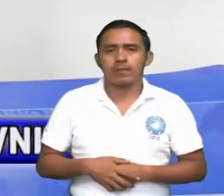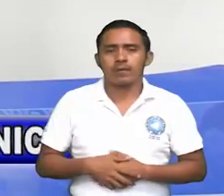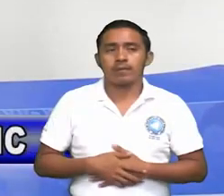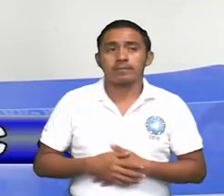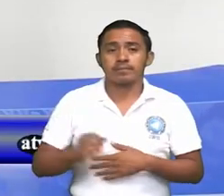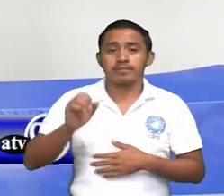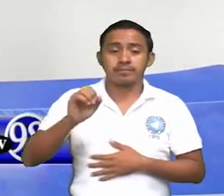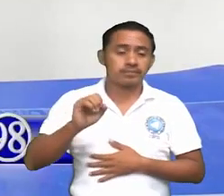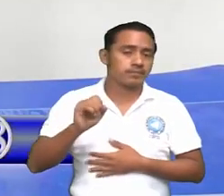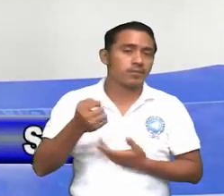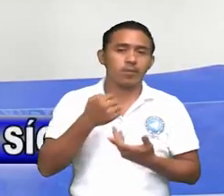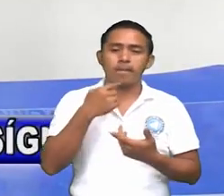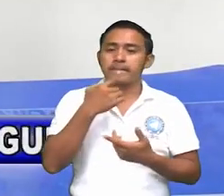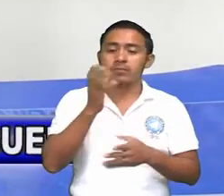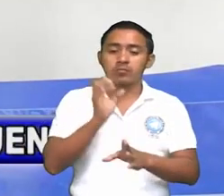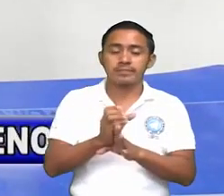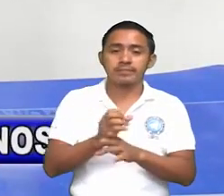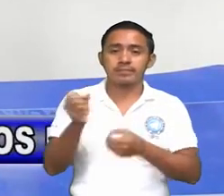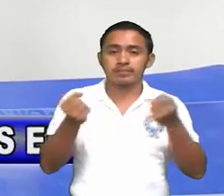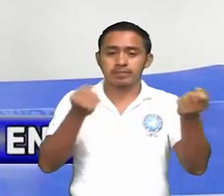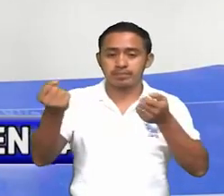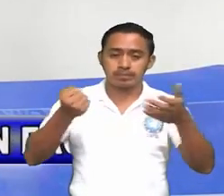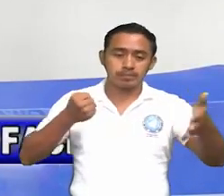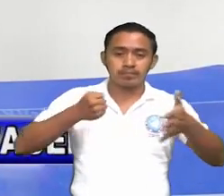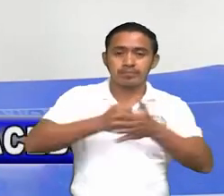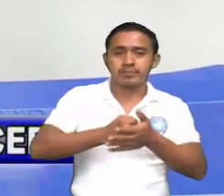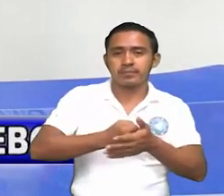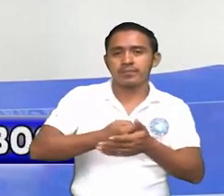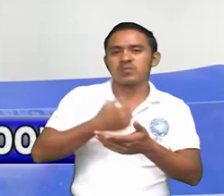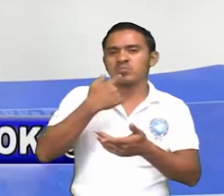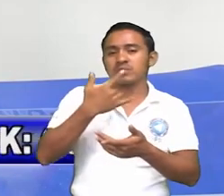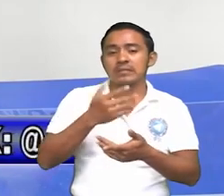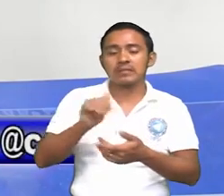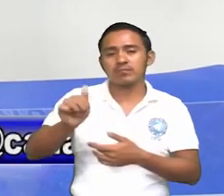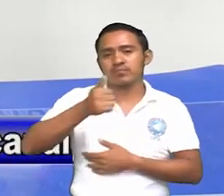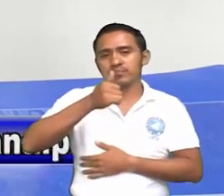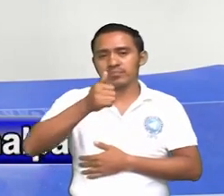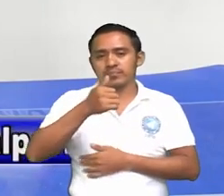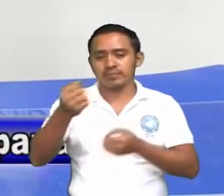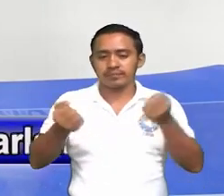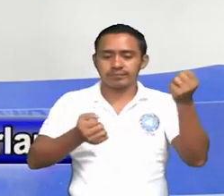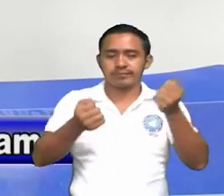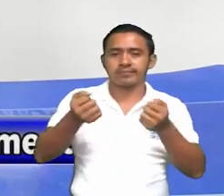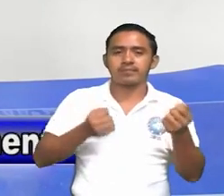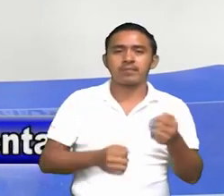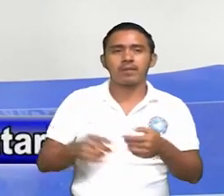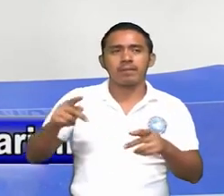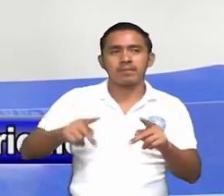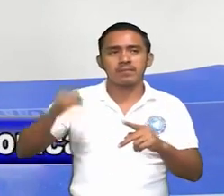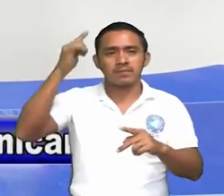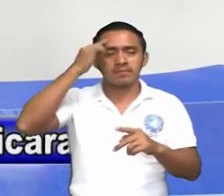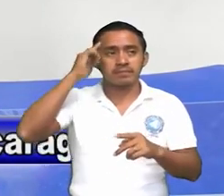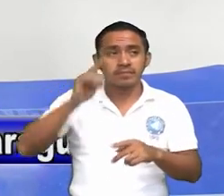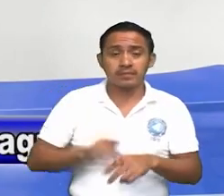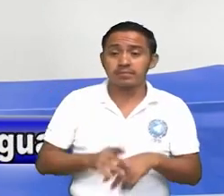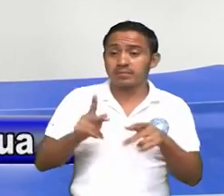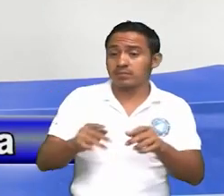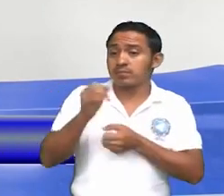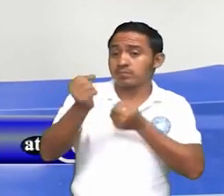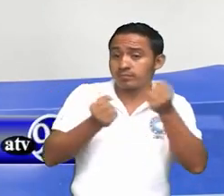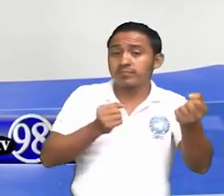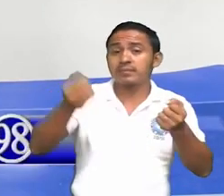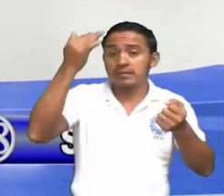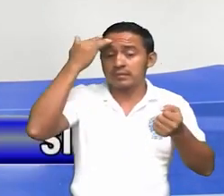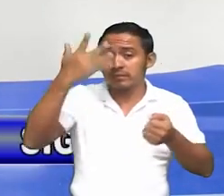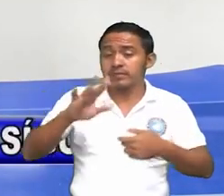La primera causa de muerte en accidentes de tránsito es conducir en estado de ebriedad. La población considera que los conductores deben tomar